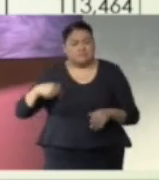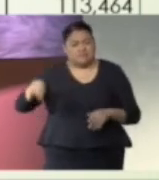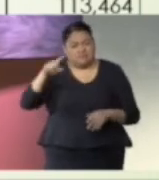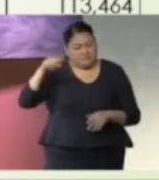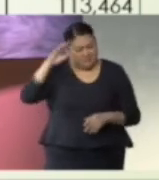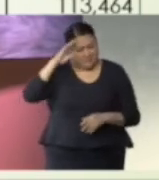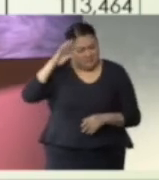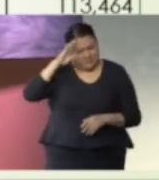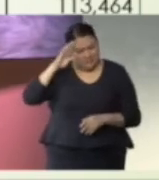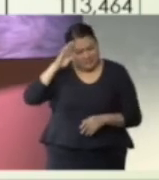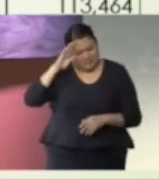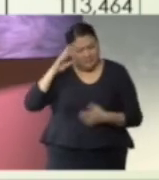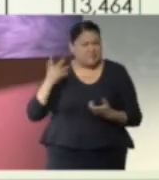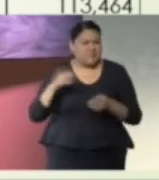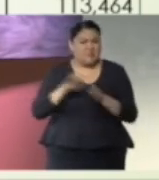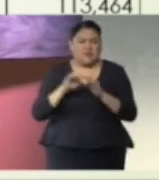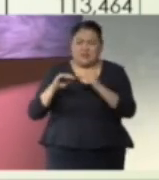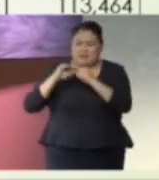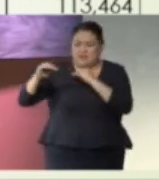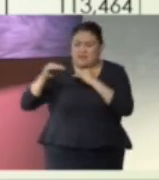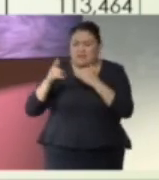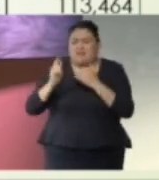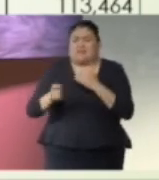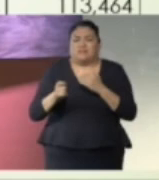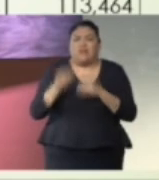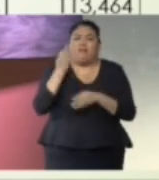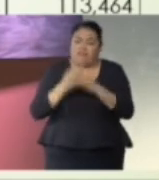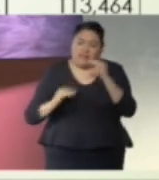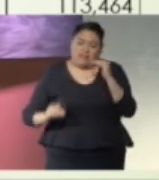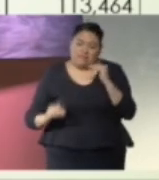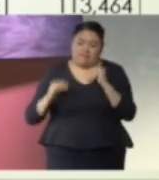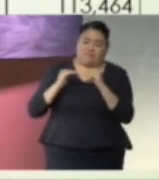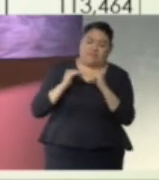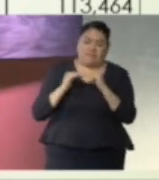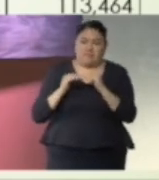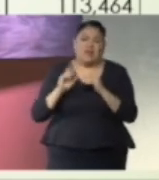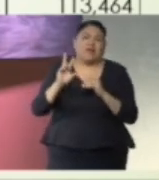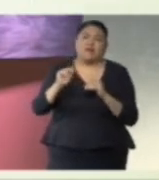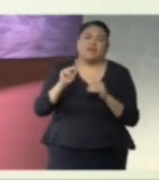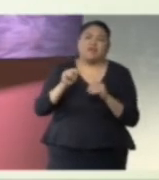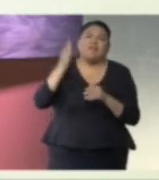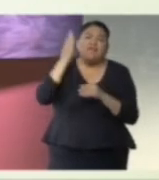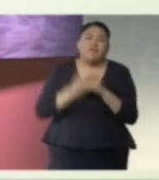para poder hablar de igualdad de género, y por supuesto que no es así. Además, hay otros